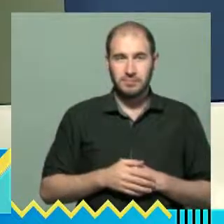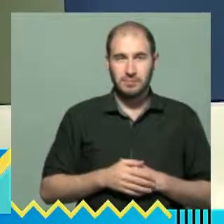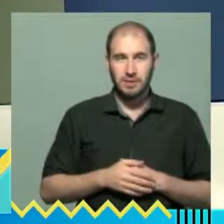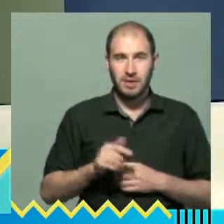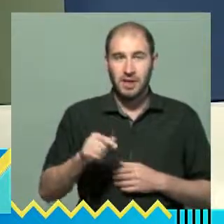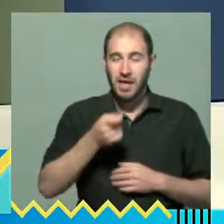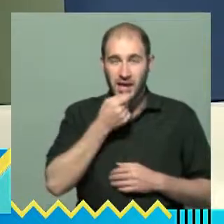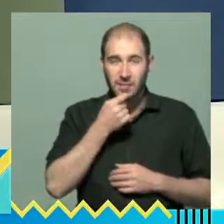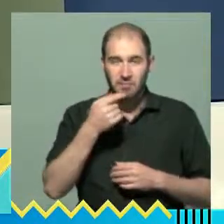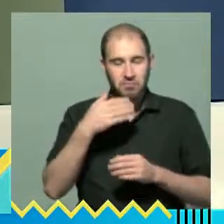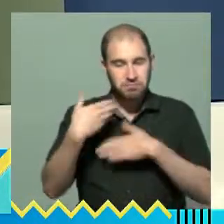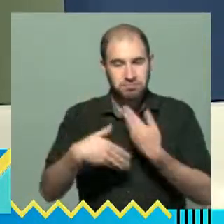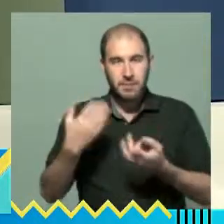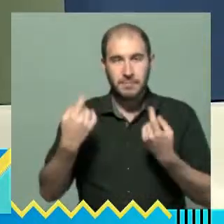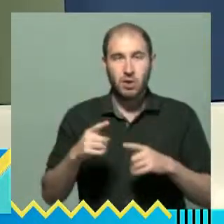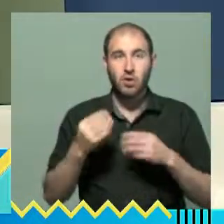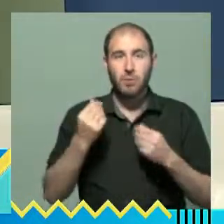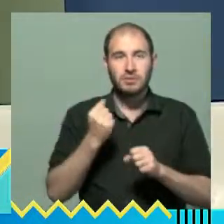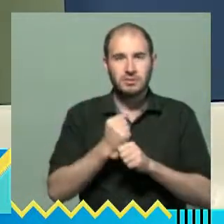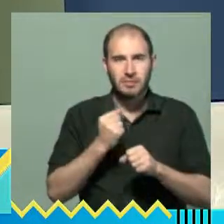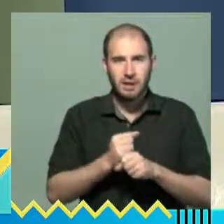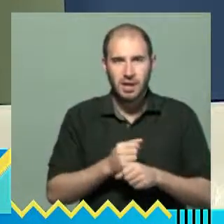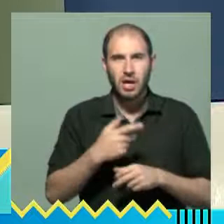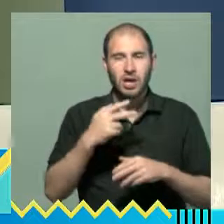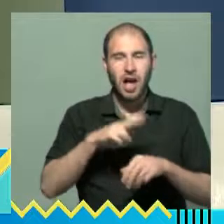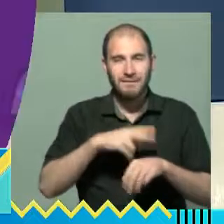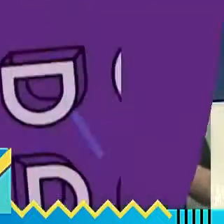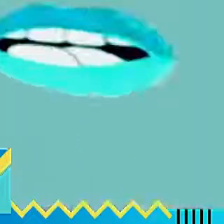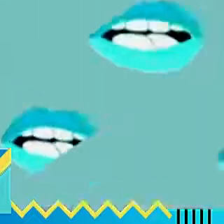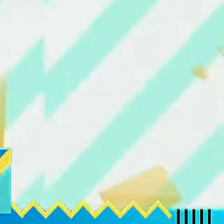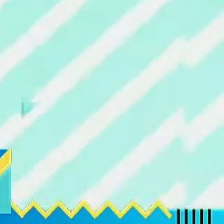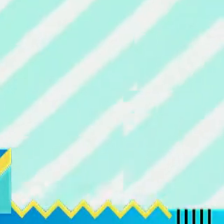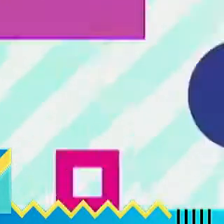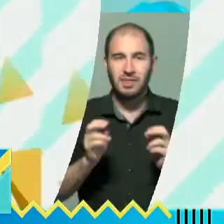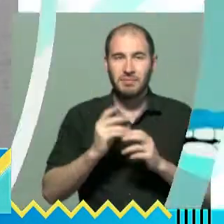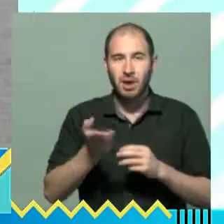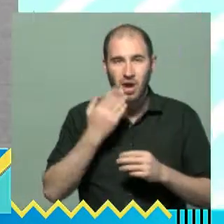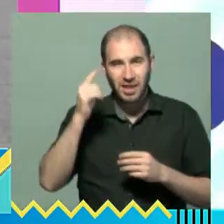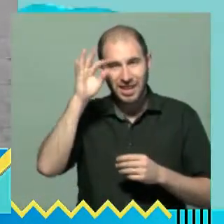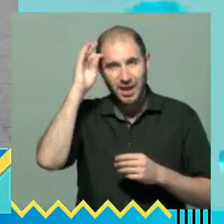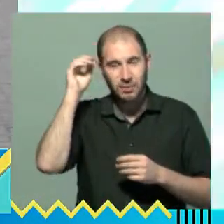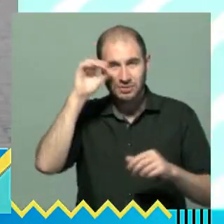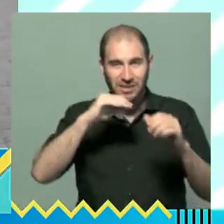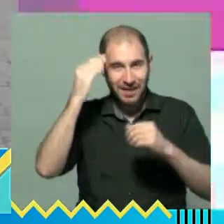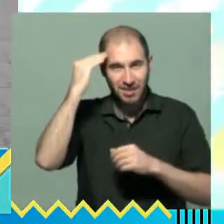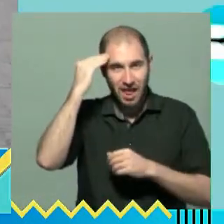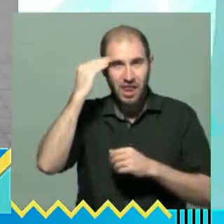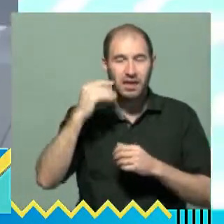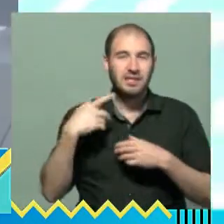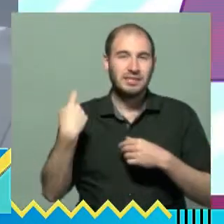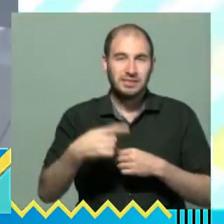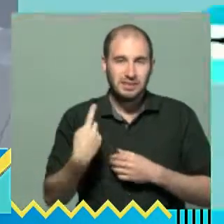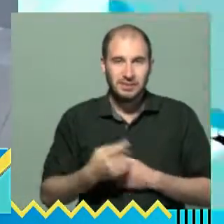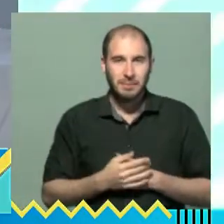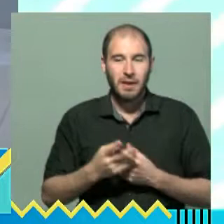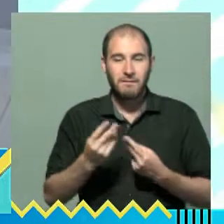un ejemplo elaborado, pero de cómo trabajar competencias que tienen que ver con un correlato neurocerebral nos pueden permanentemente